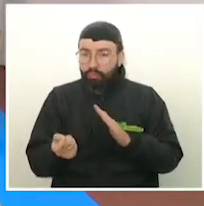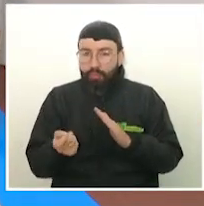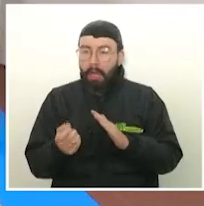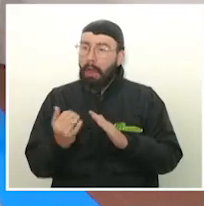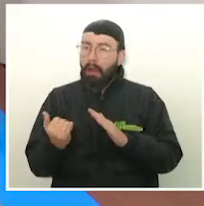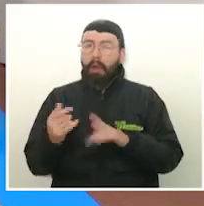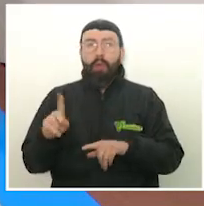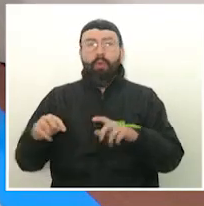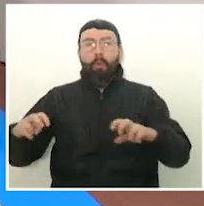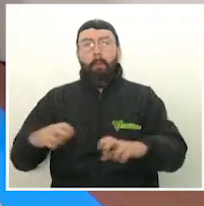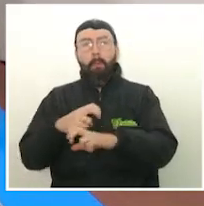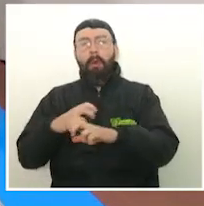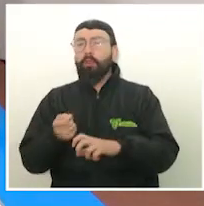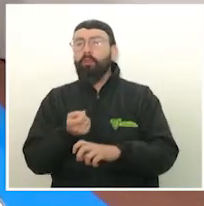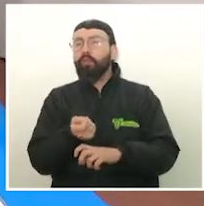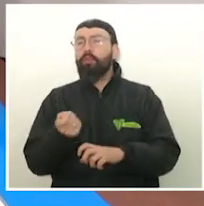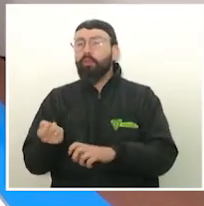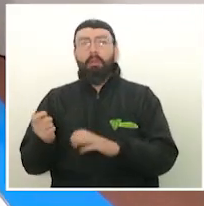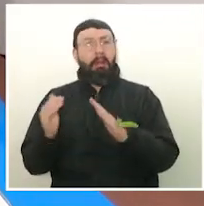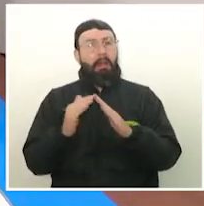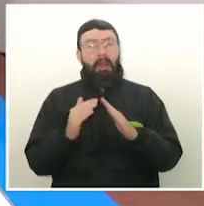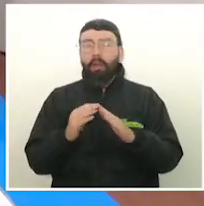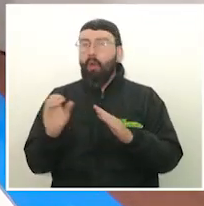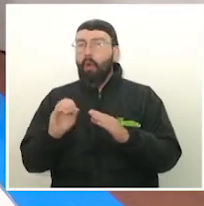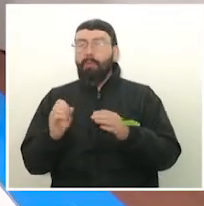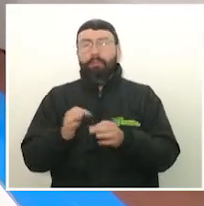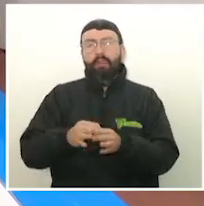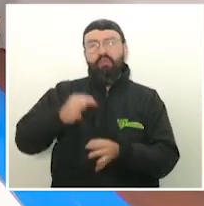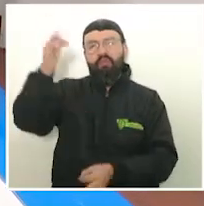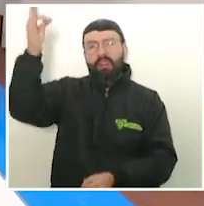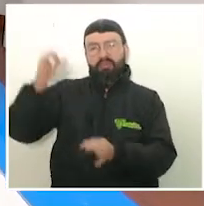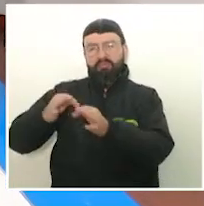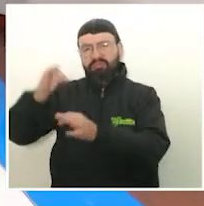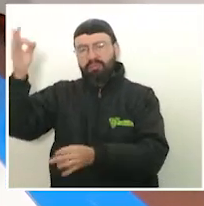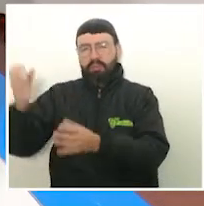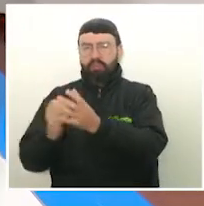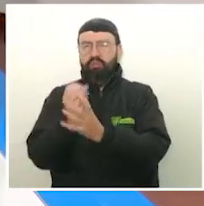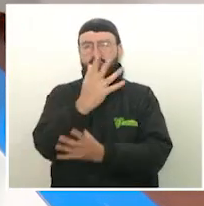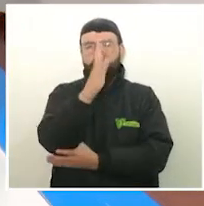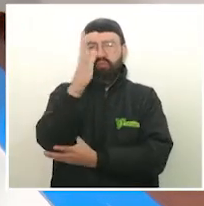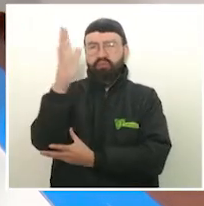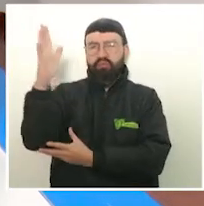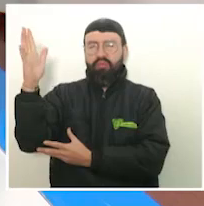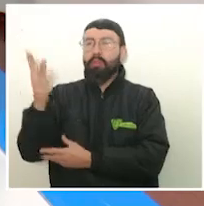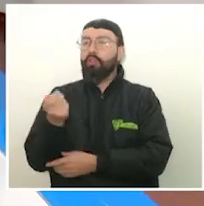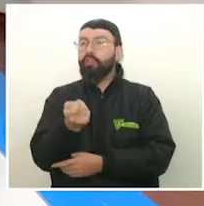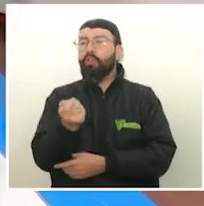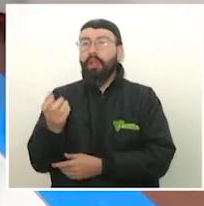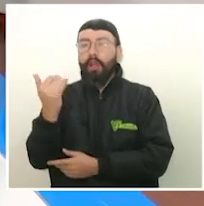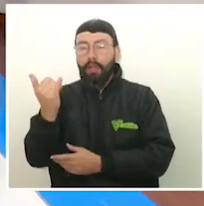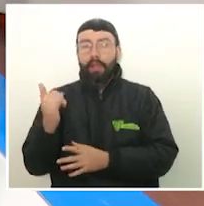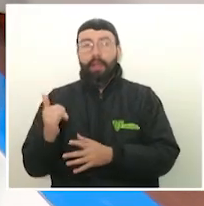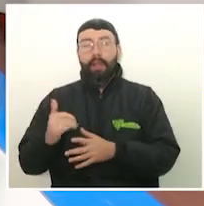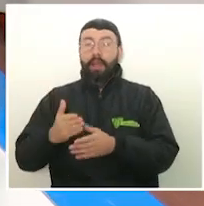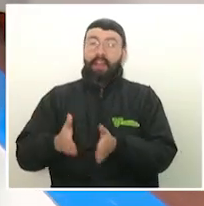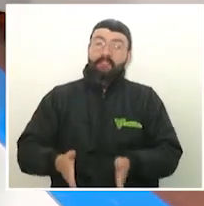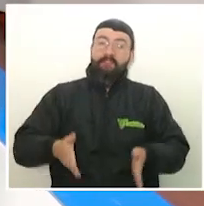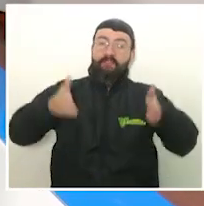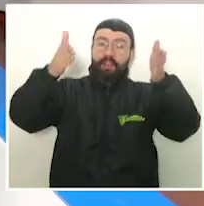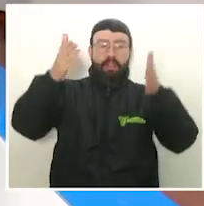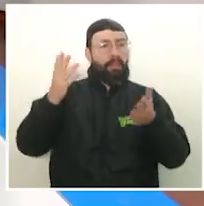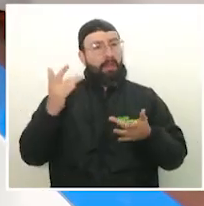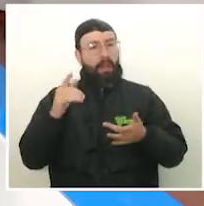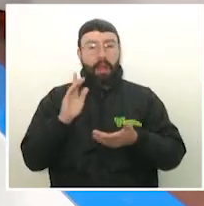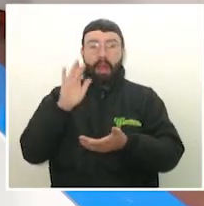hay parques cerca a muchos hogares, o guaduales también cerca a muchos edificios. Que no esperemos a que el gobierno